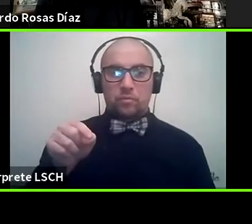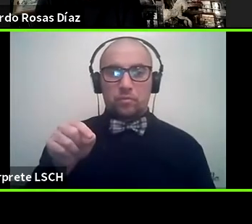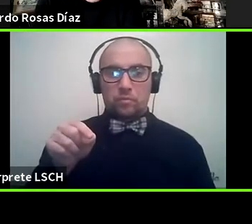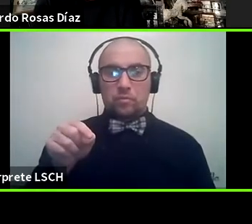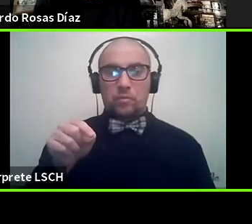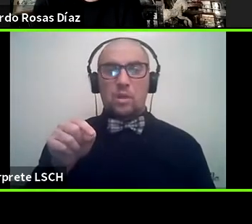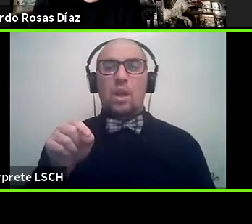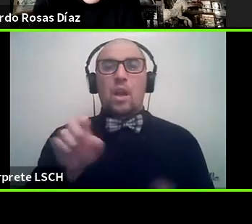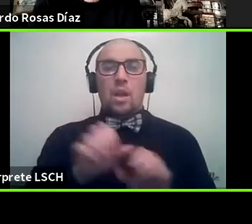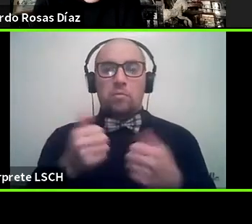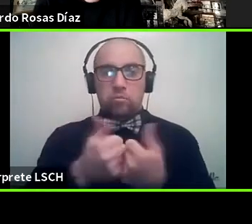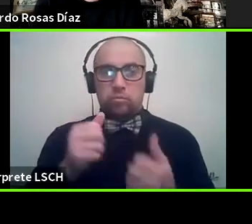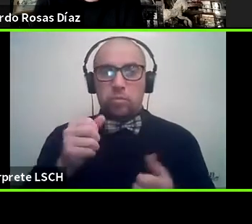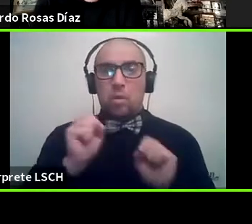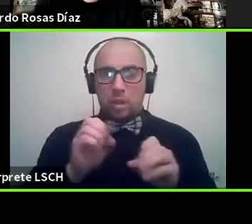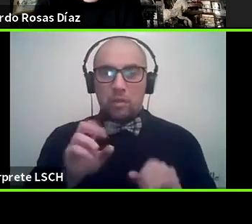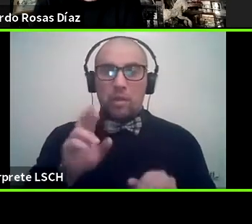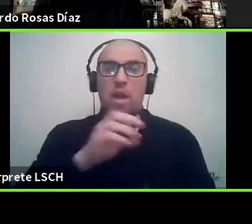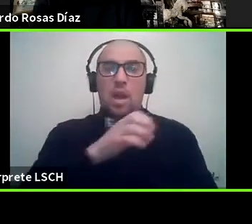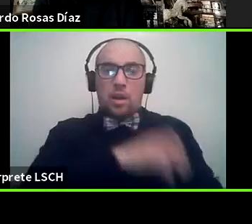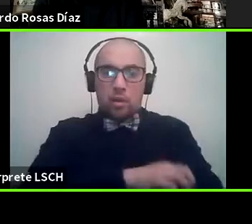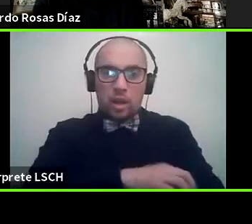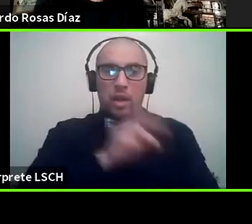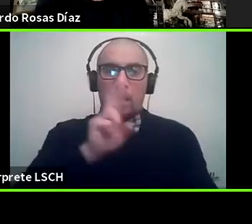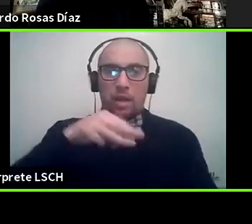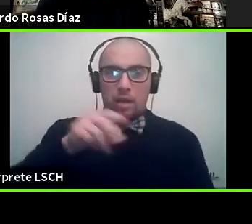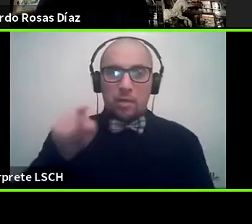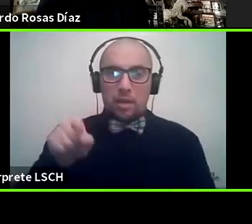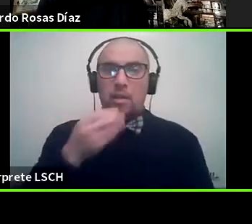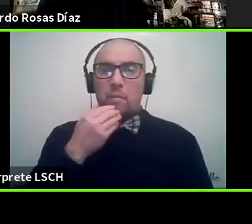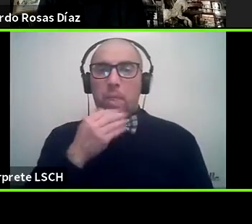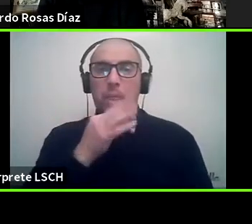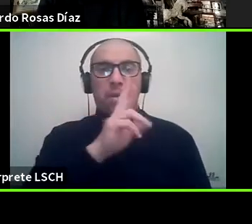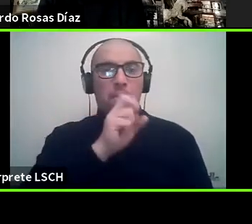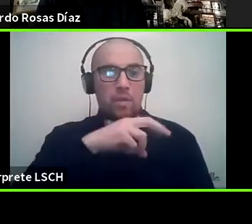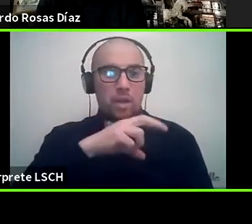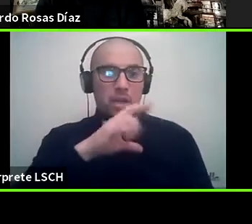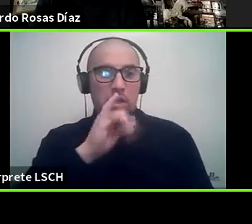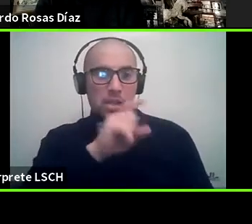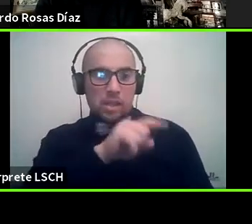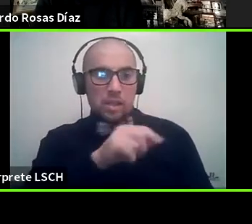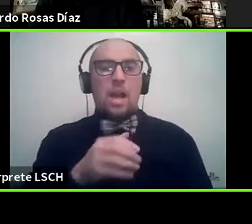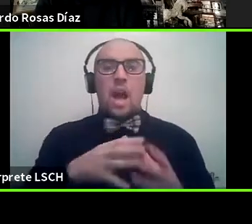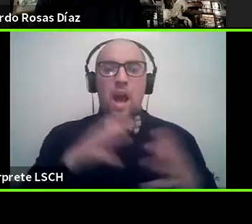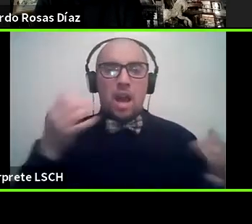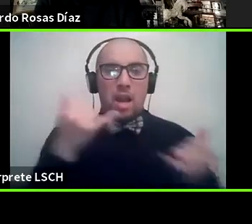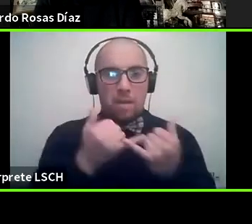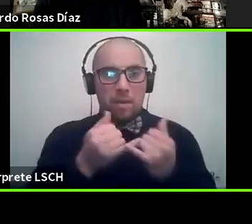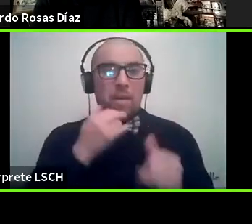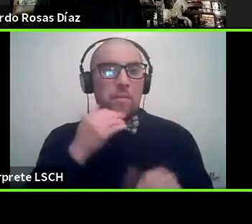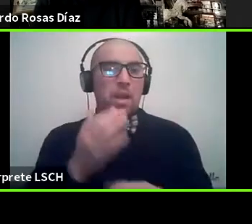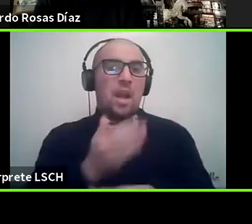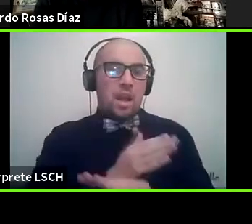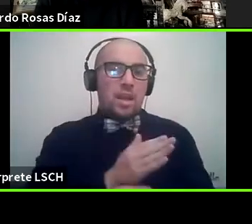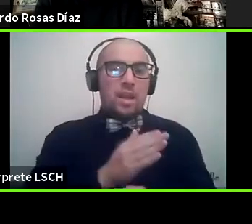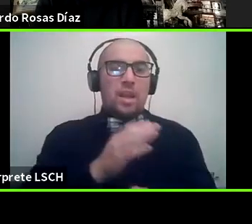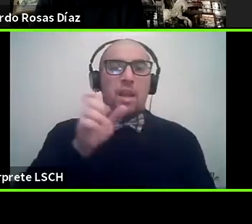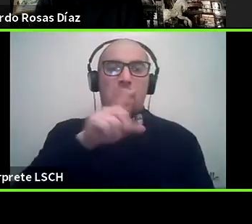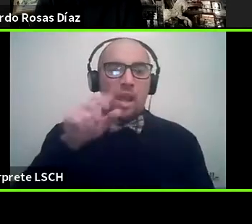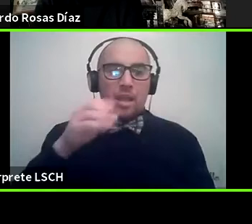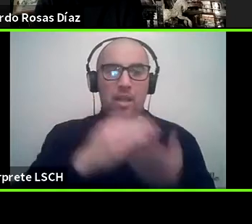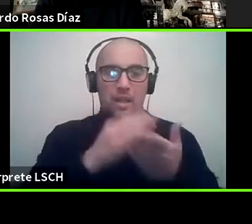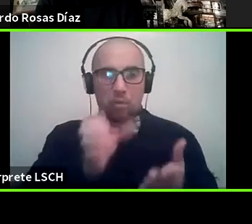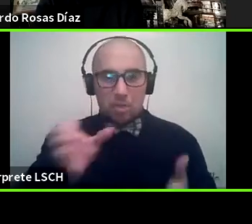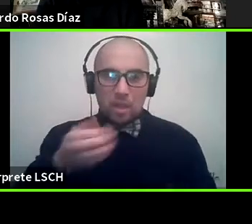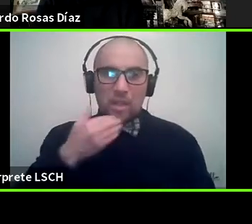Metropolitana. Muchas gracias, Lorena, por estar con nosotros. Francisca del Río, gran amiga y ex alumna, y hoy día una